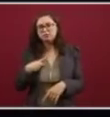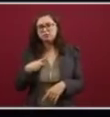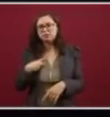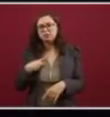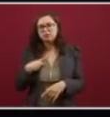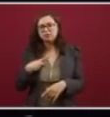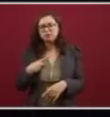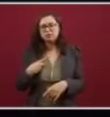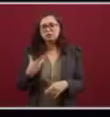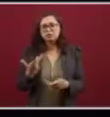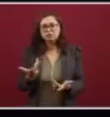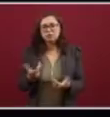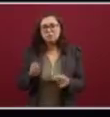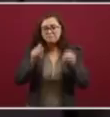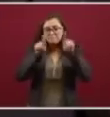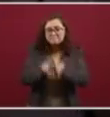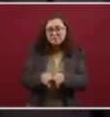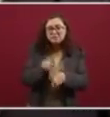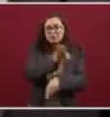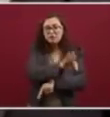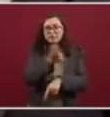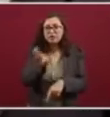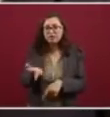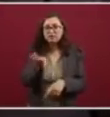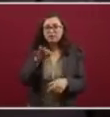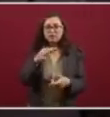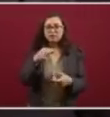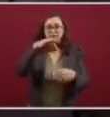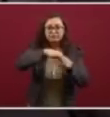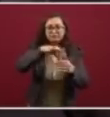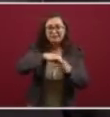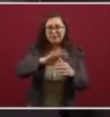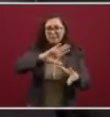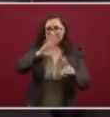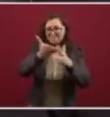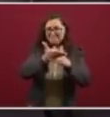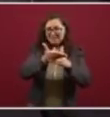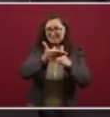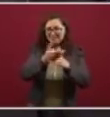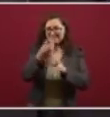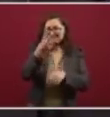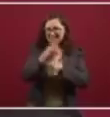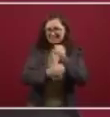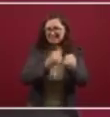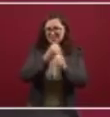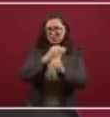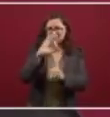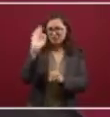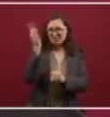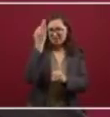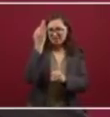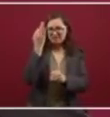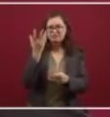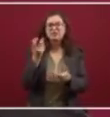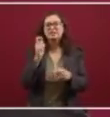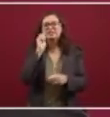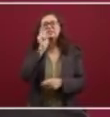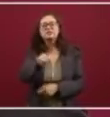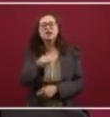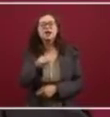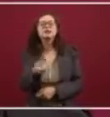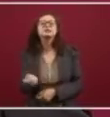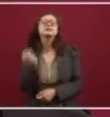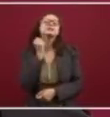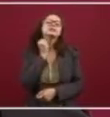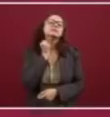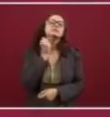cabo esa consulta el mismo día de la elección intermedia federal, es decir, cuando se va a